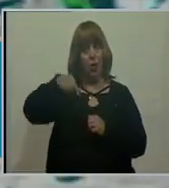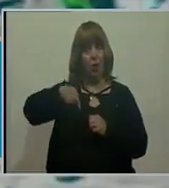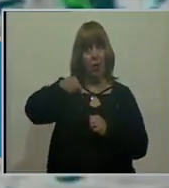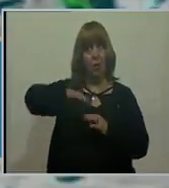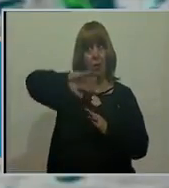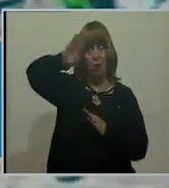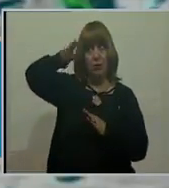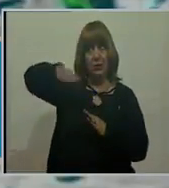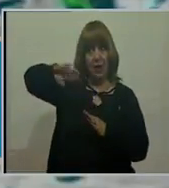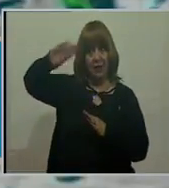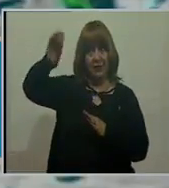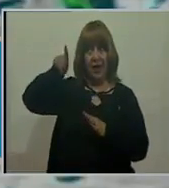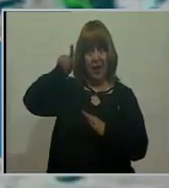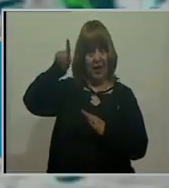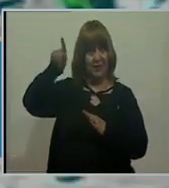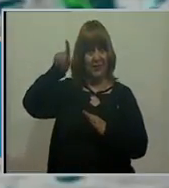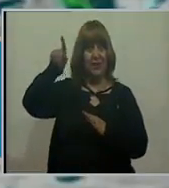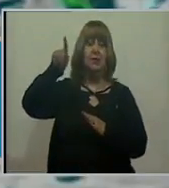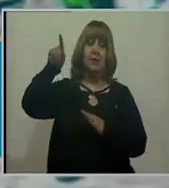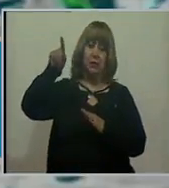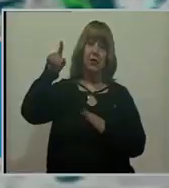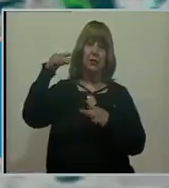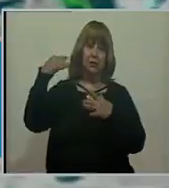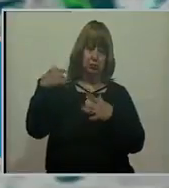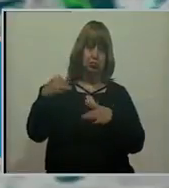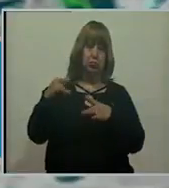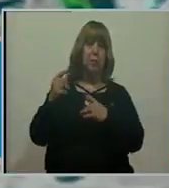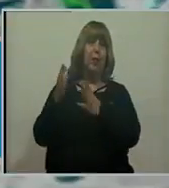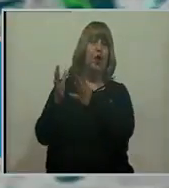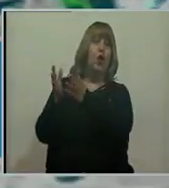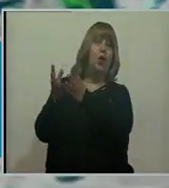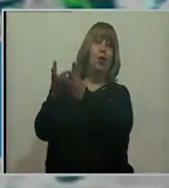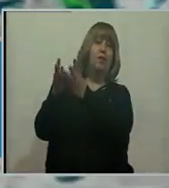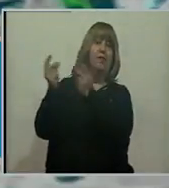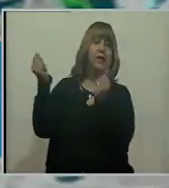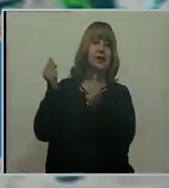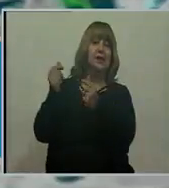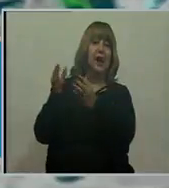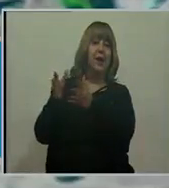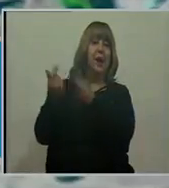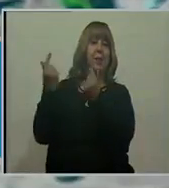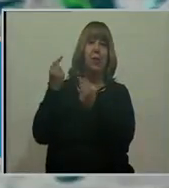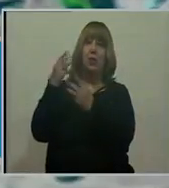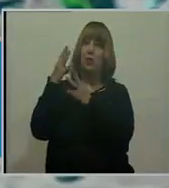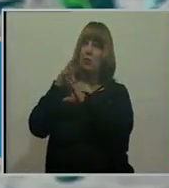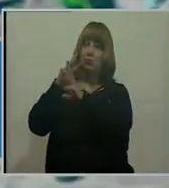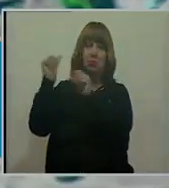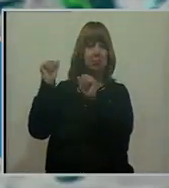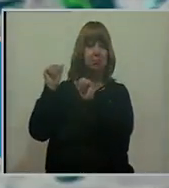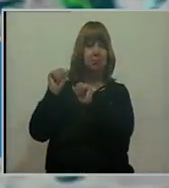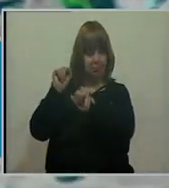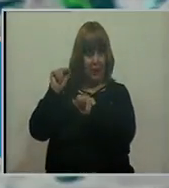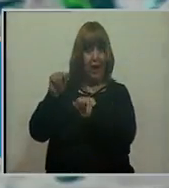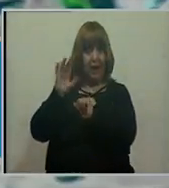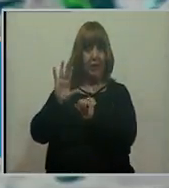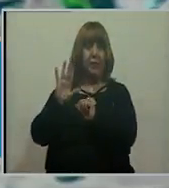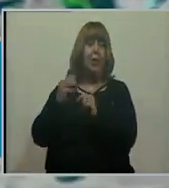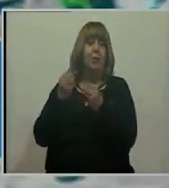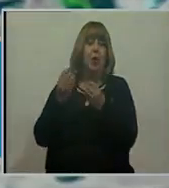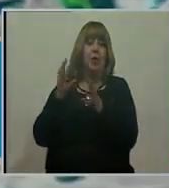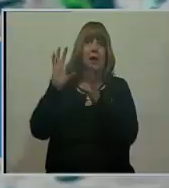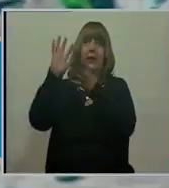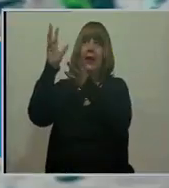es importante, lo de hoy en Cordillera es algo que va a pasar rápido. Va a mejorar y va a mejorar rápidamente. Desde el punto de